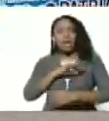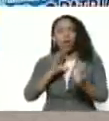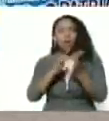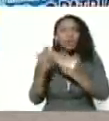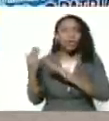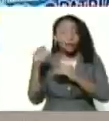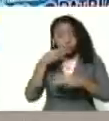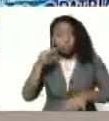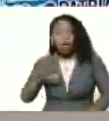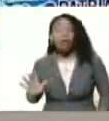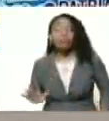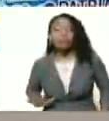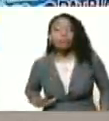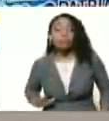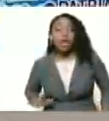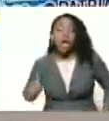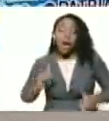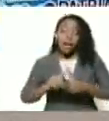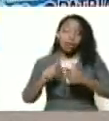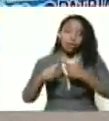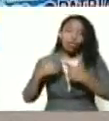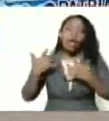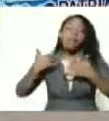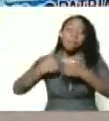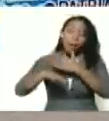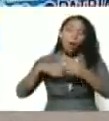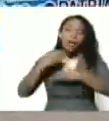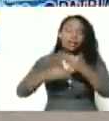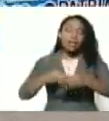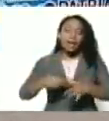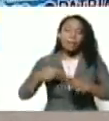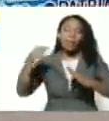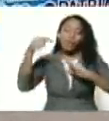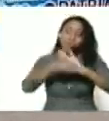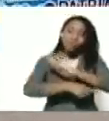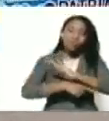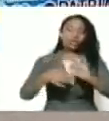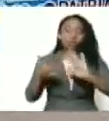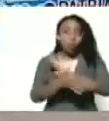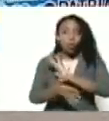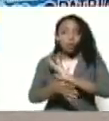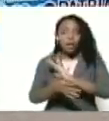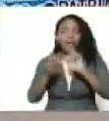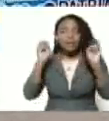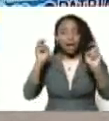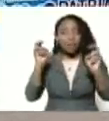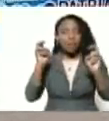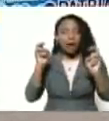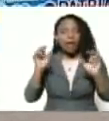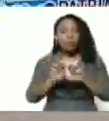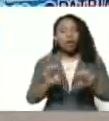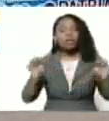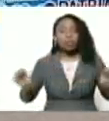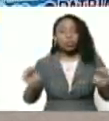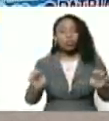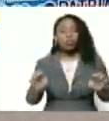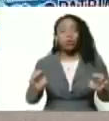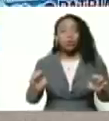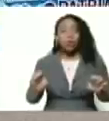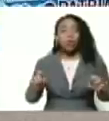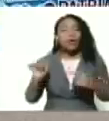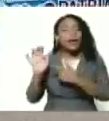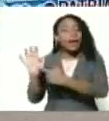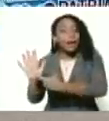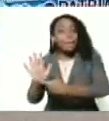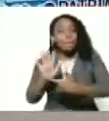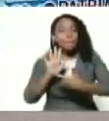comunidad, ¿verdad? Entonces vamos a las causas profundas. Y a las causas profundas se va con educación, con